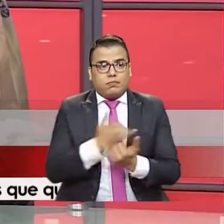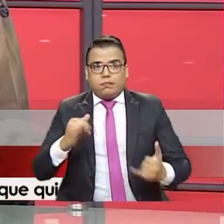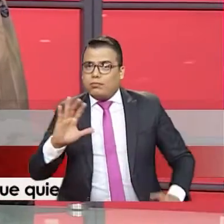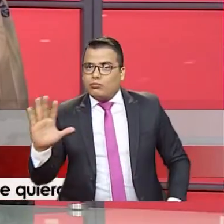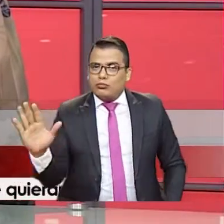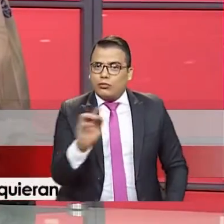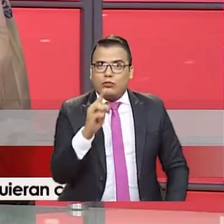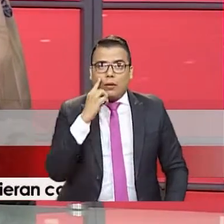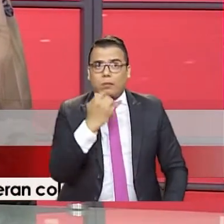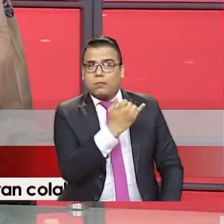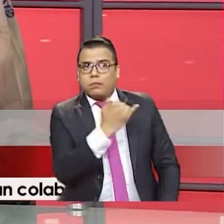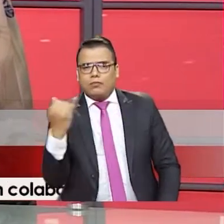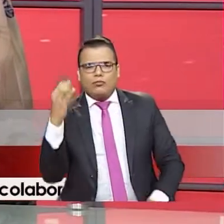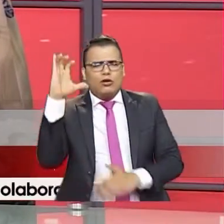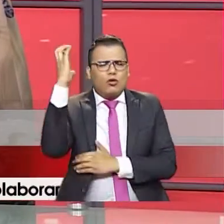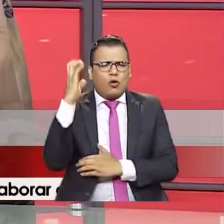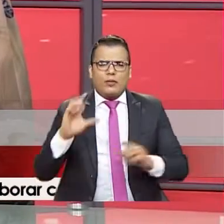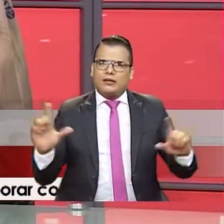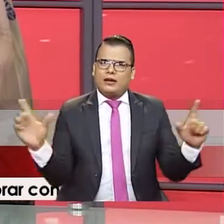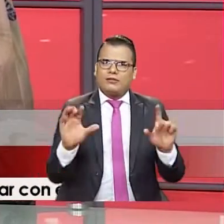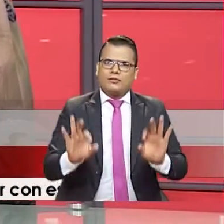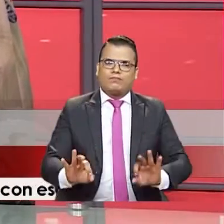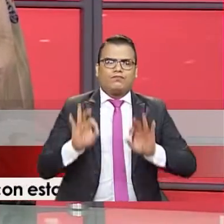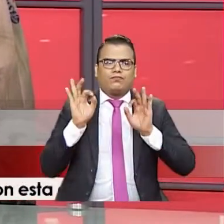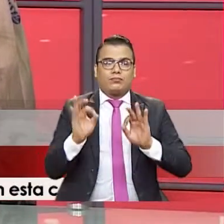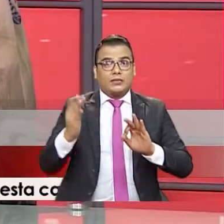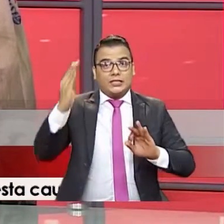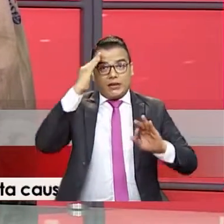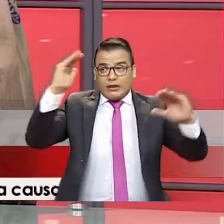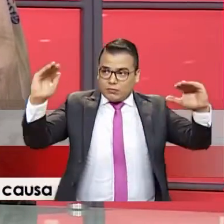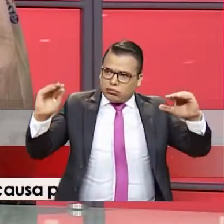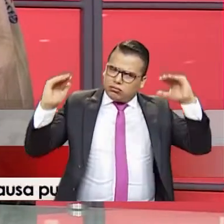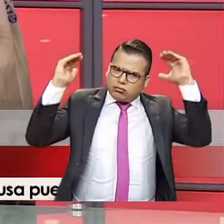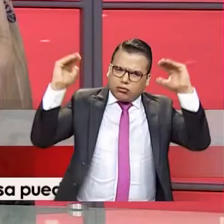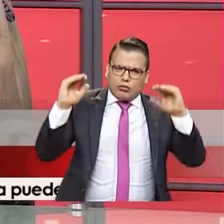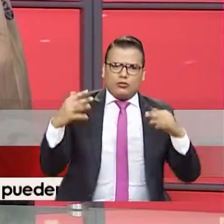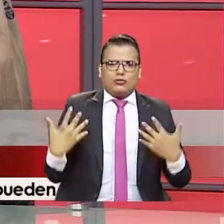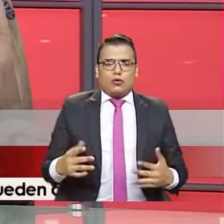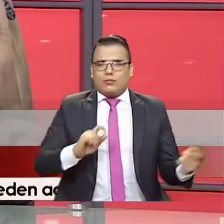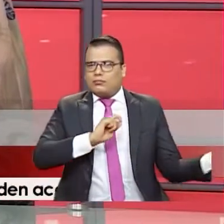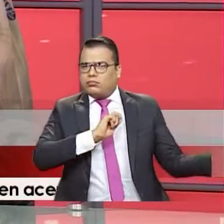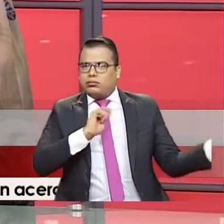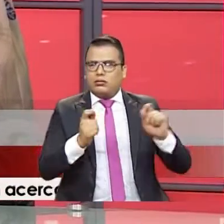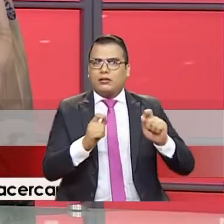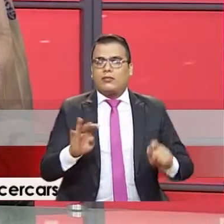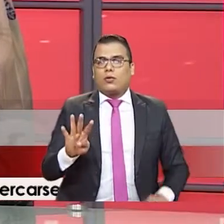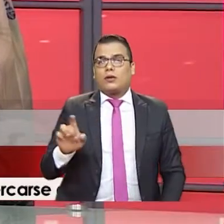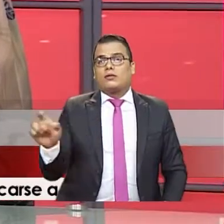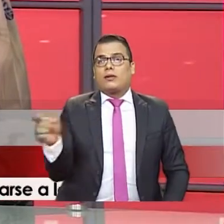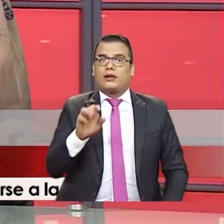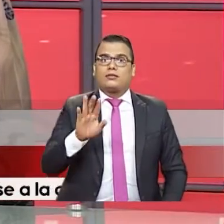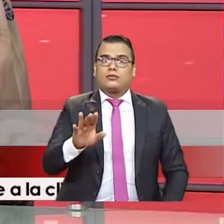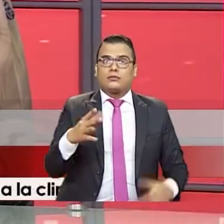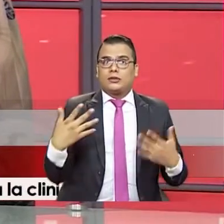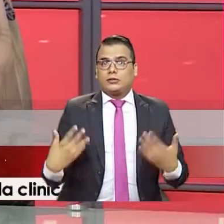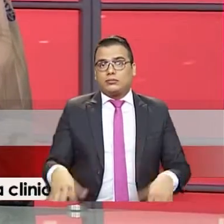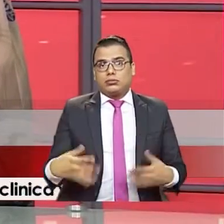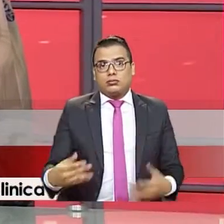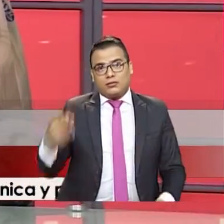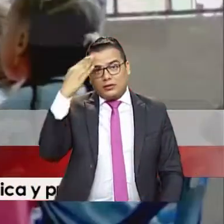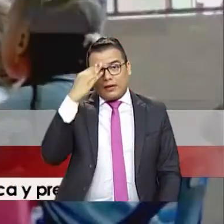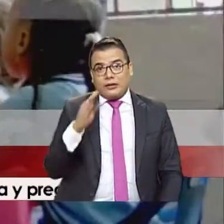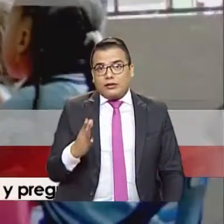y conectarlos bien que colombia esté bien posicionada para la cuarta revolución y que realmente todos podamos